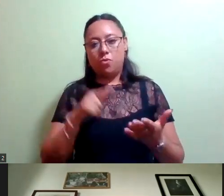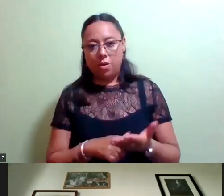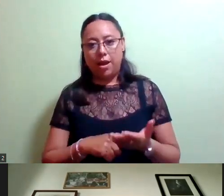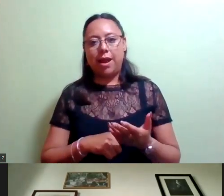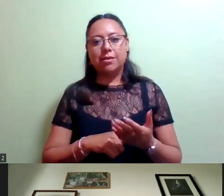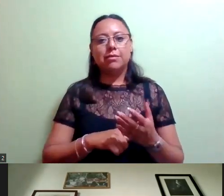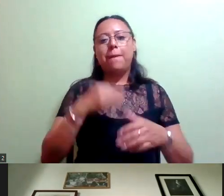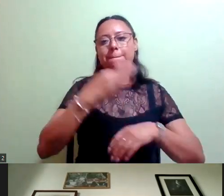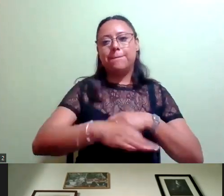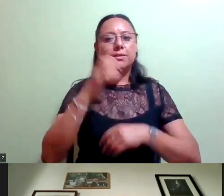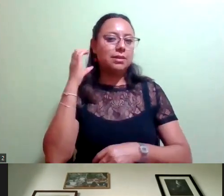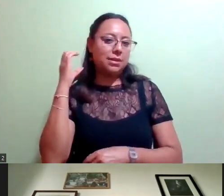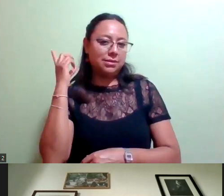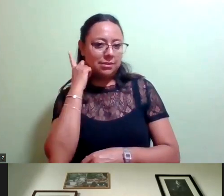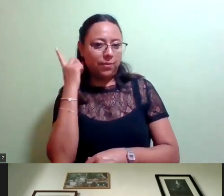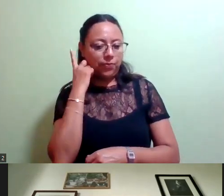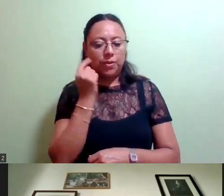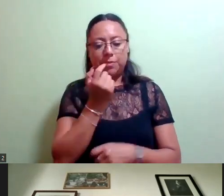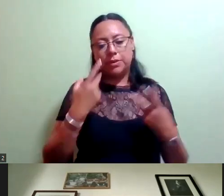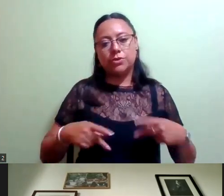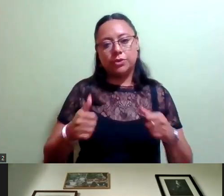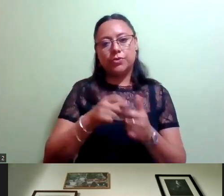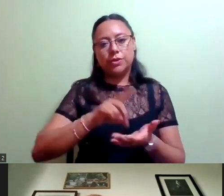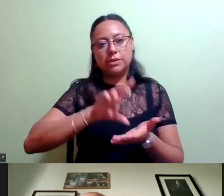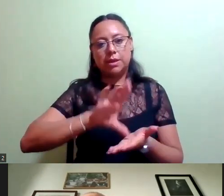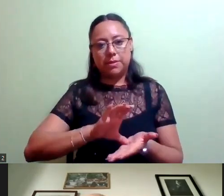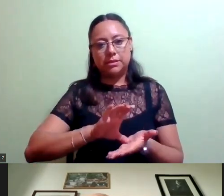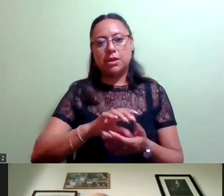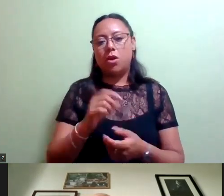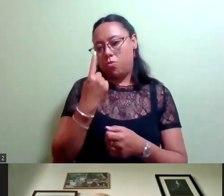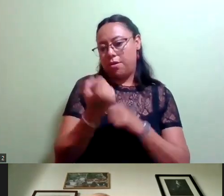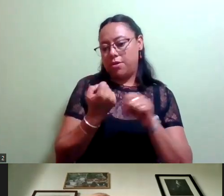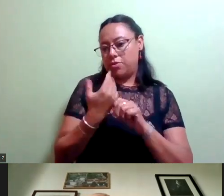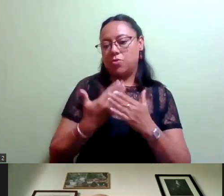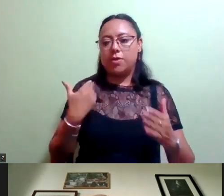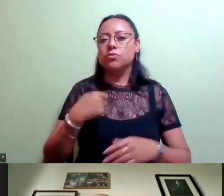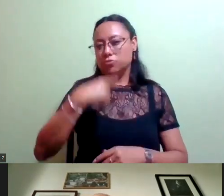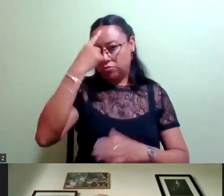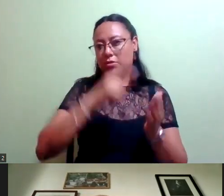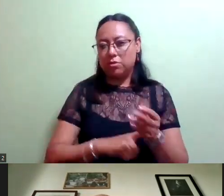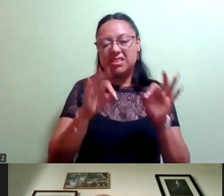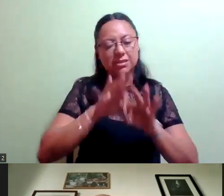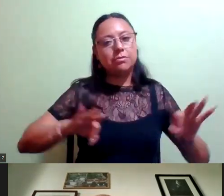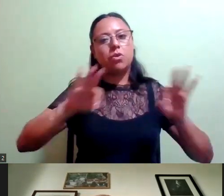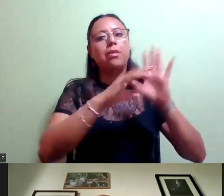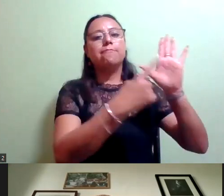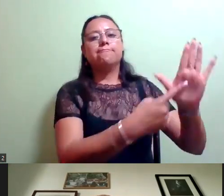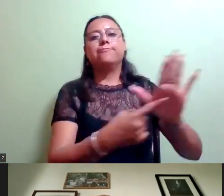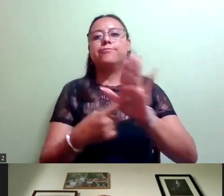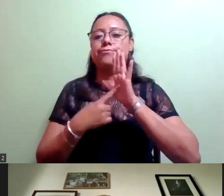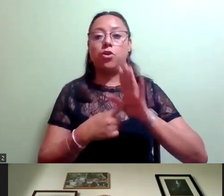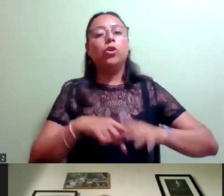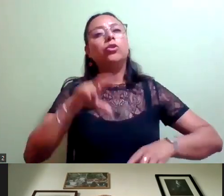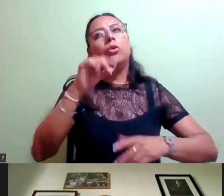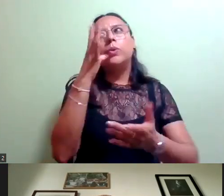llevó a cabo el año pasado. Entonces, creo que es importante que demos cuenta no solamente de la